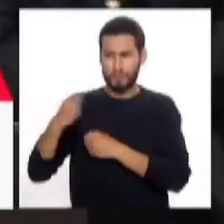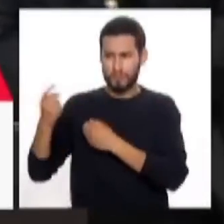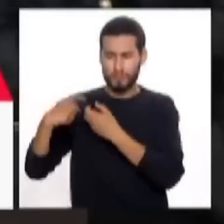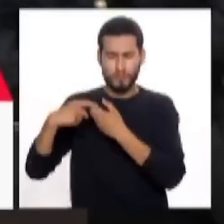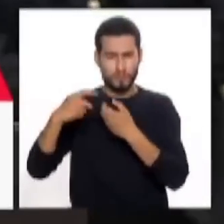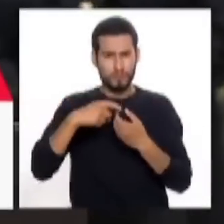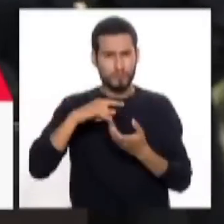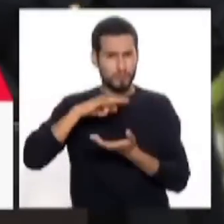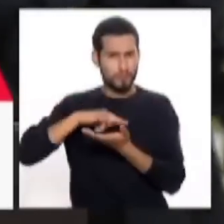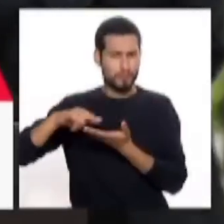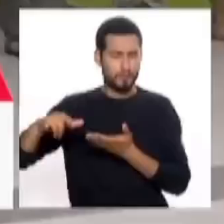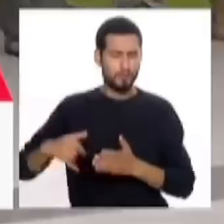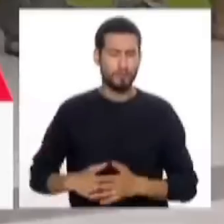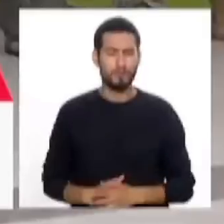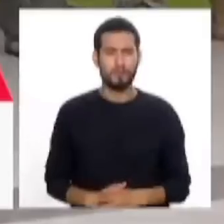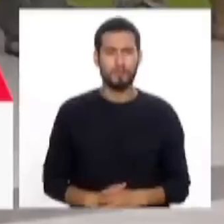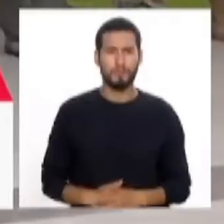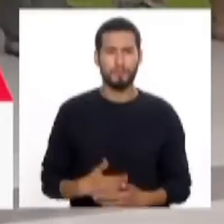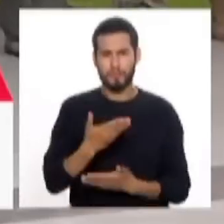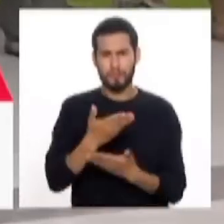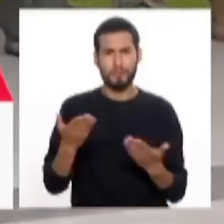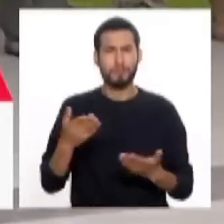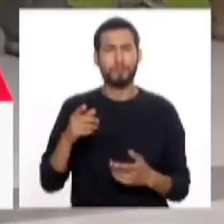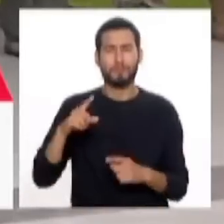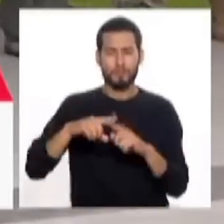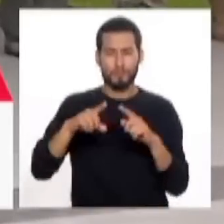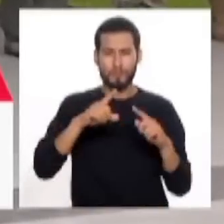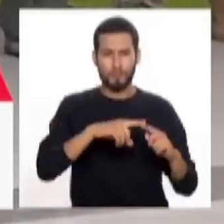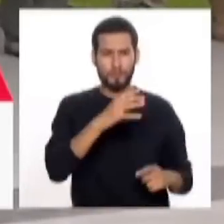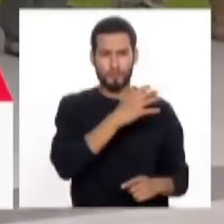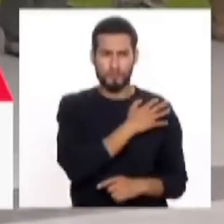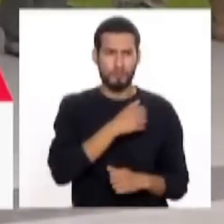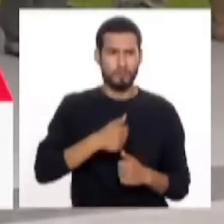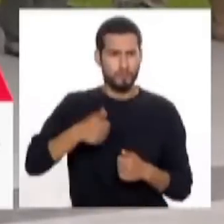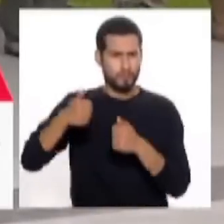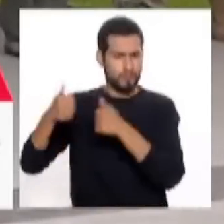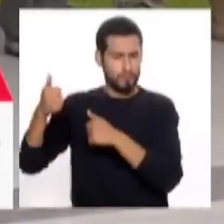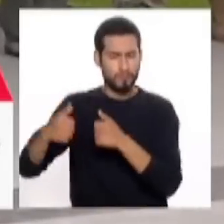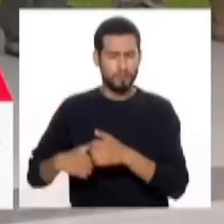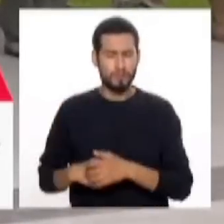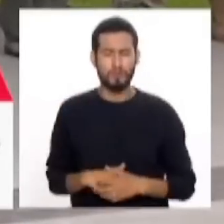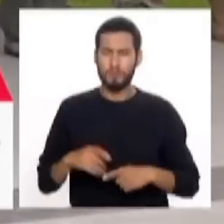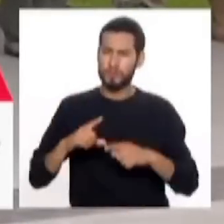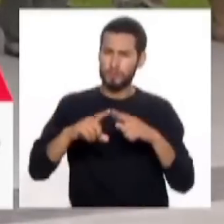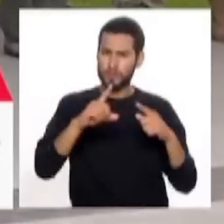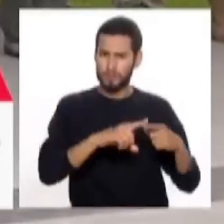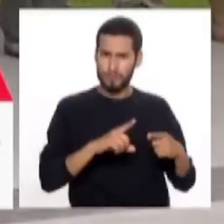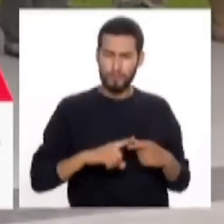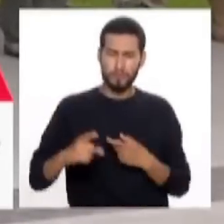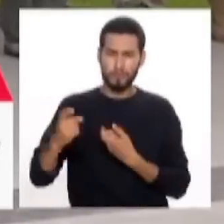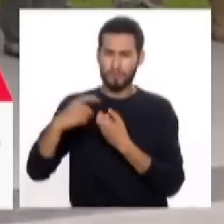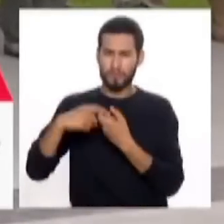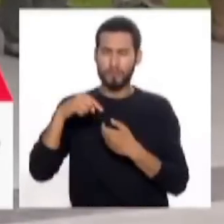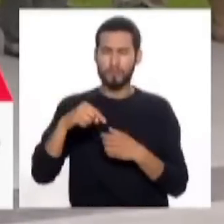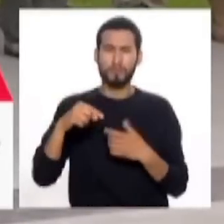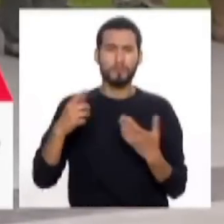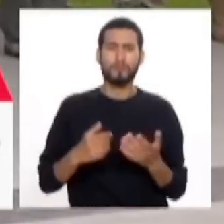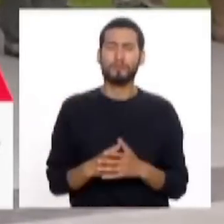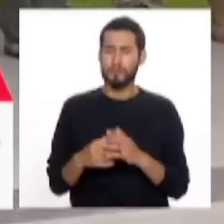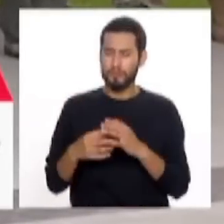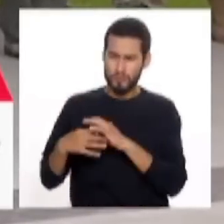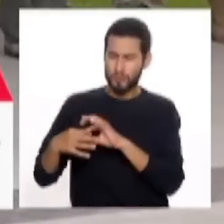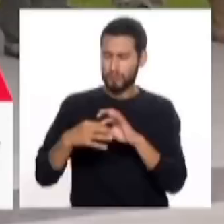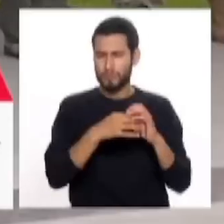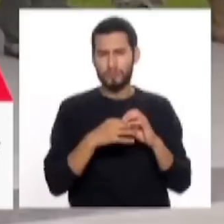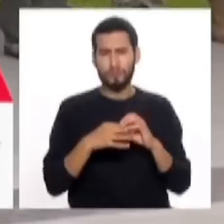participantes, señores oficiales generales, señores participantes del ejercicio Cooperación